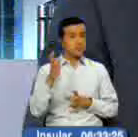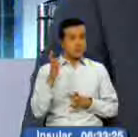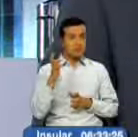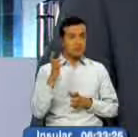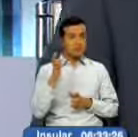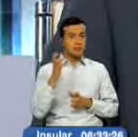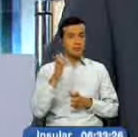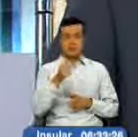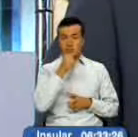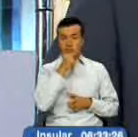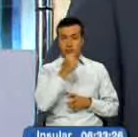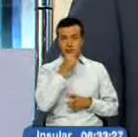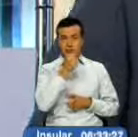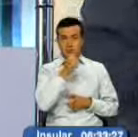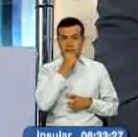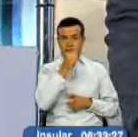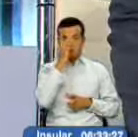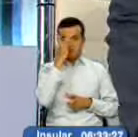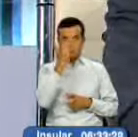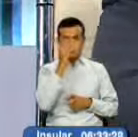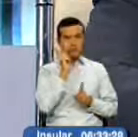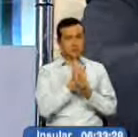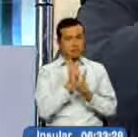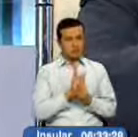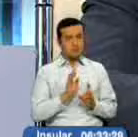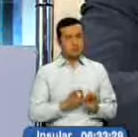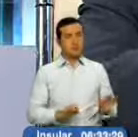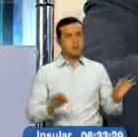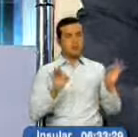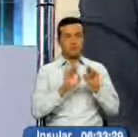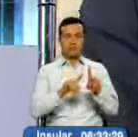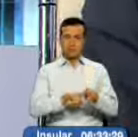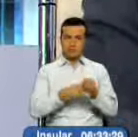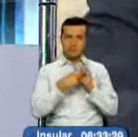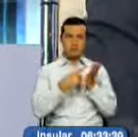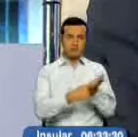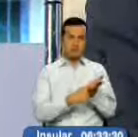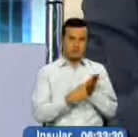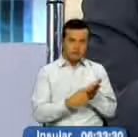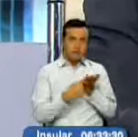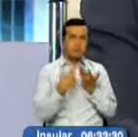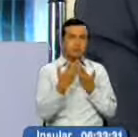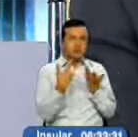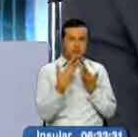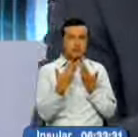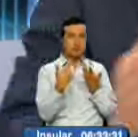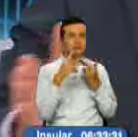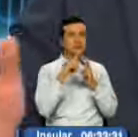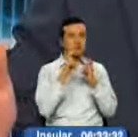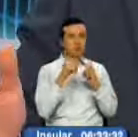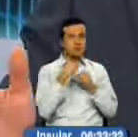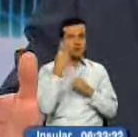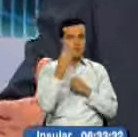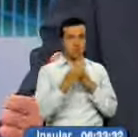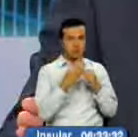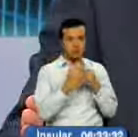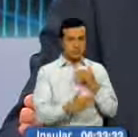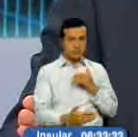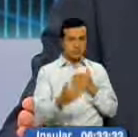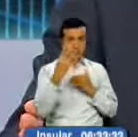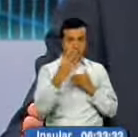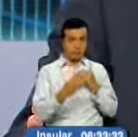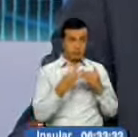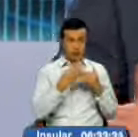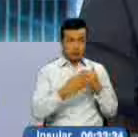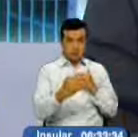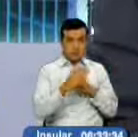tener esta entrevista porque son los elementos que tenemos que comenzar a discutir, a debatir y a profundizar para los próximos 4 años. Y no solo para los